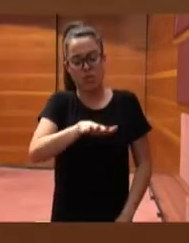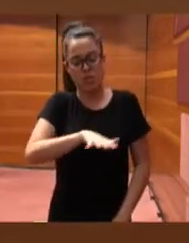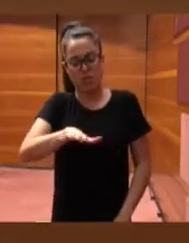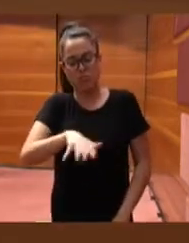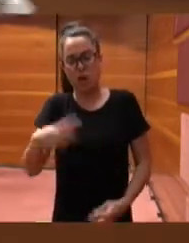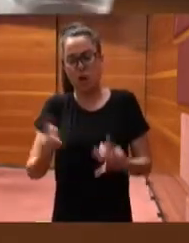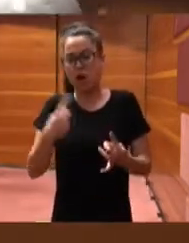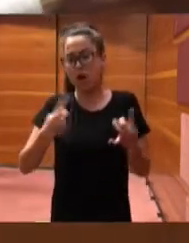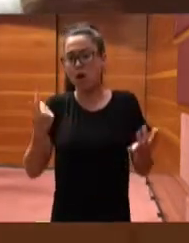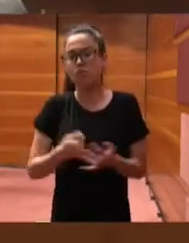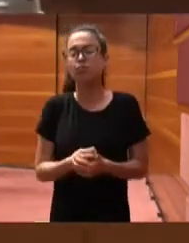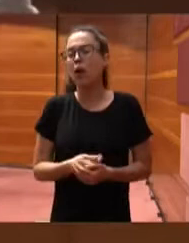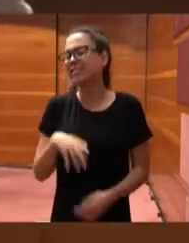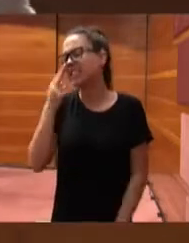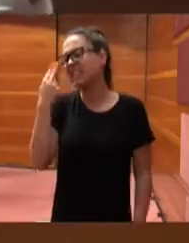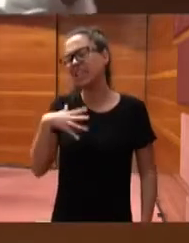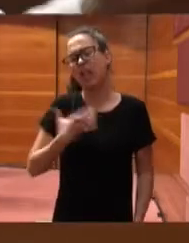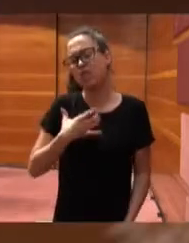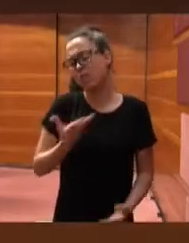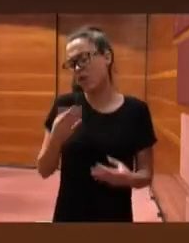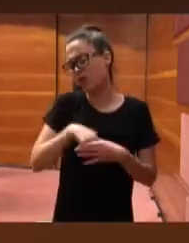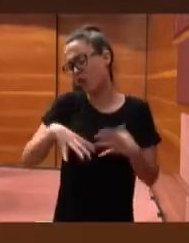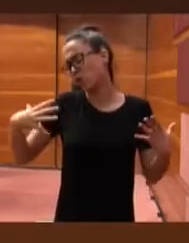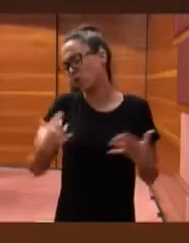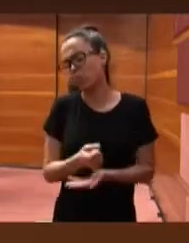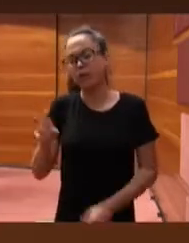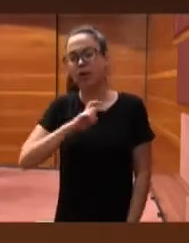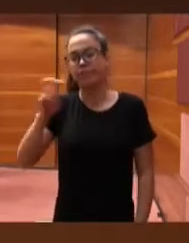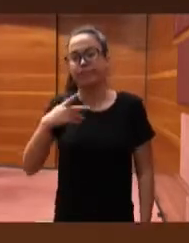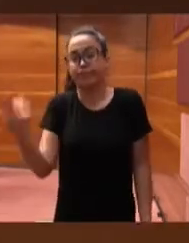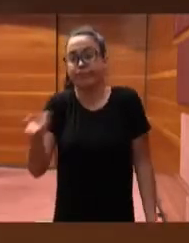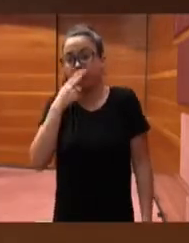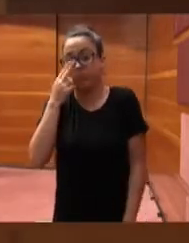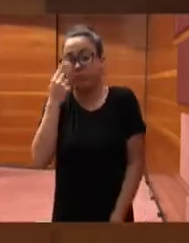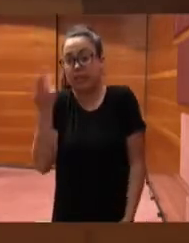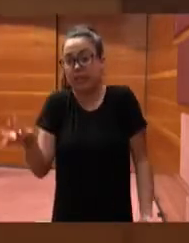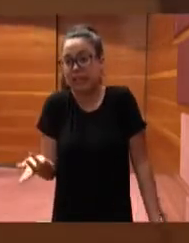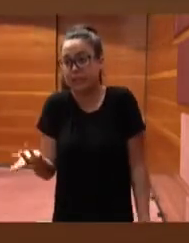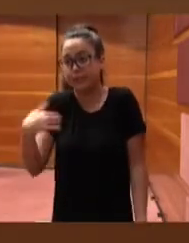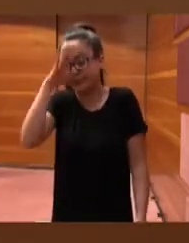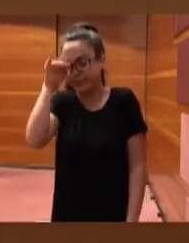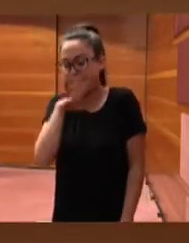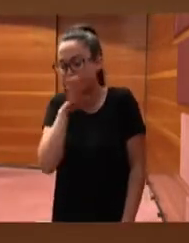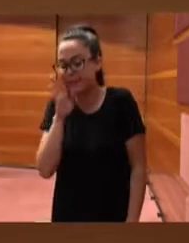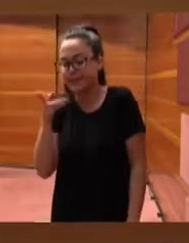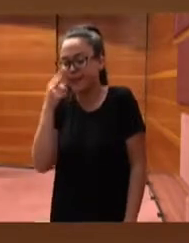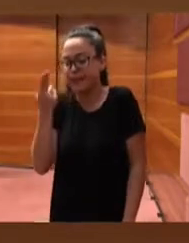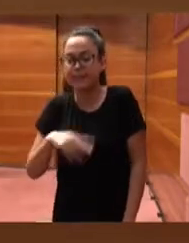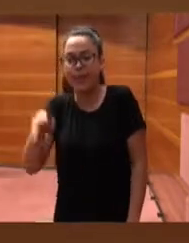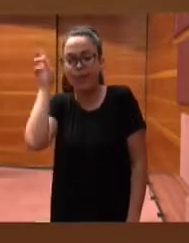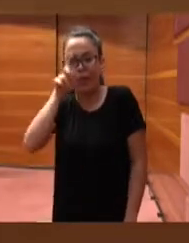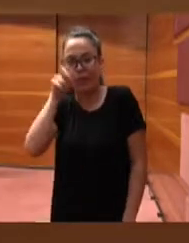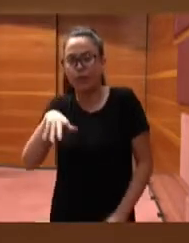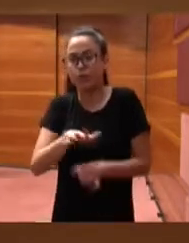poca gente le interesa todo lo que hace el ayuntamiento. Pero si, no sé, pero a las madres y padres les interesa la parte educativa, a los que les gusta el deporte la